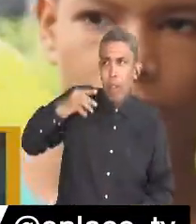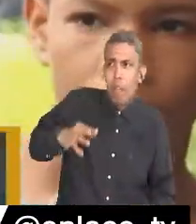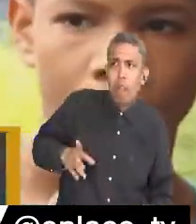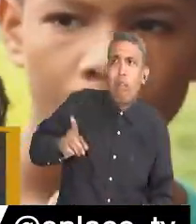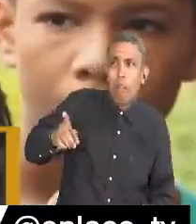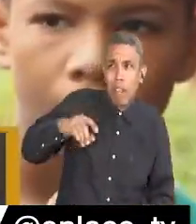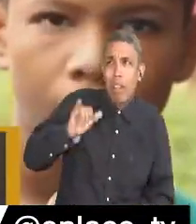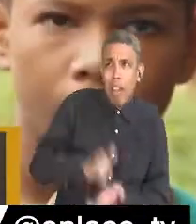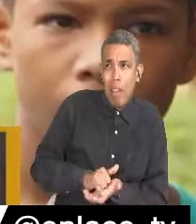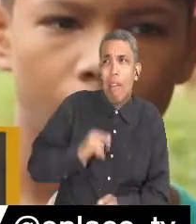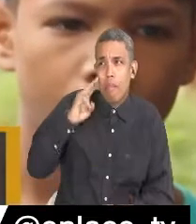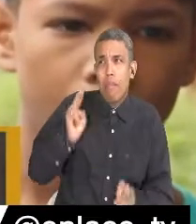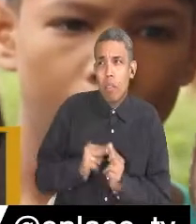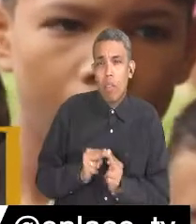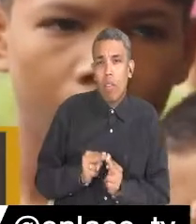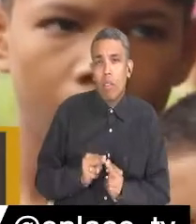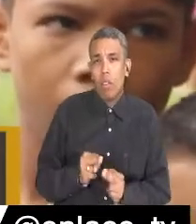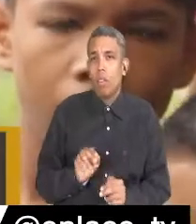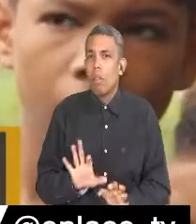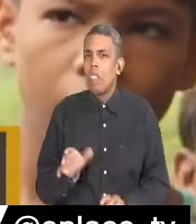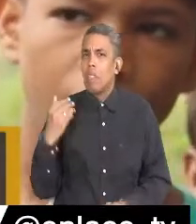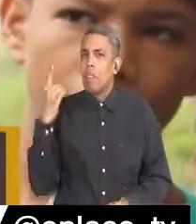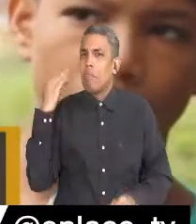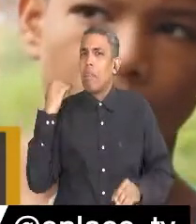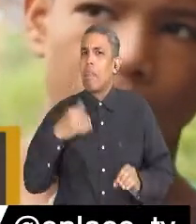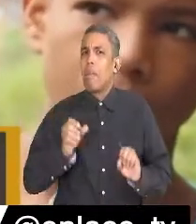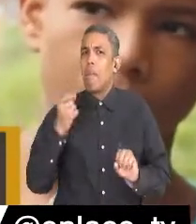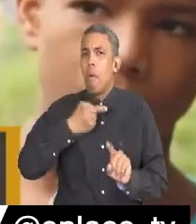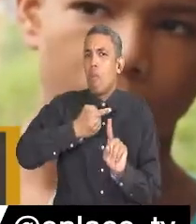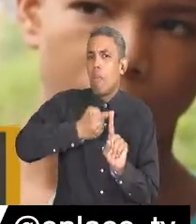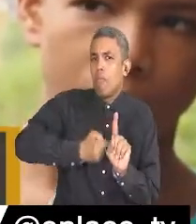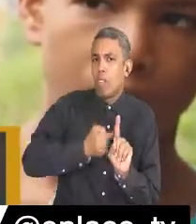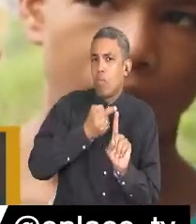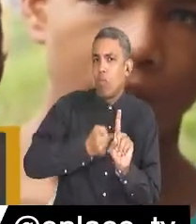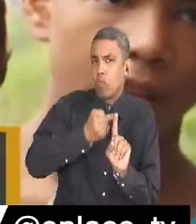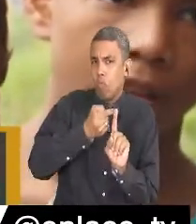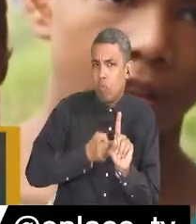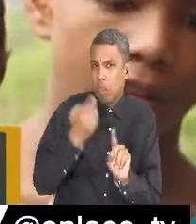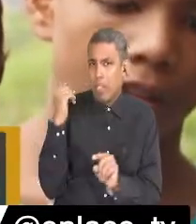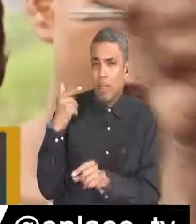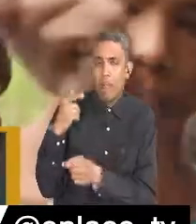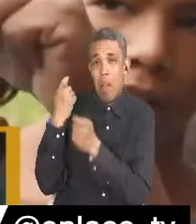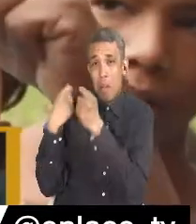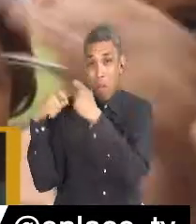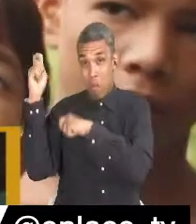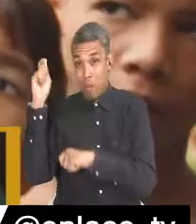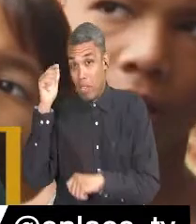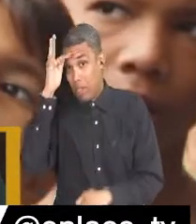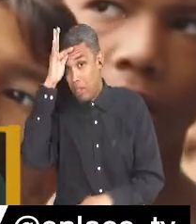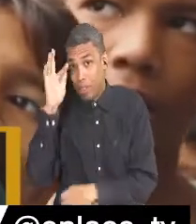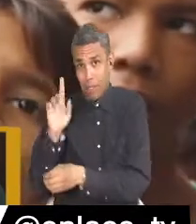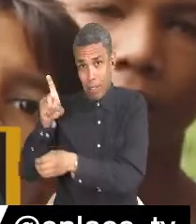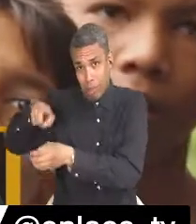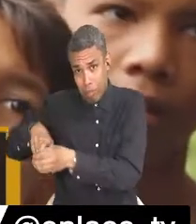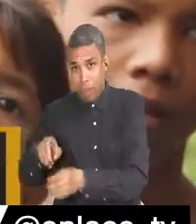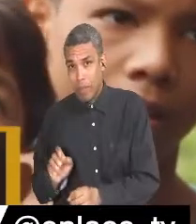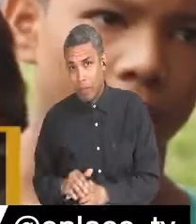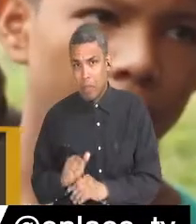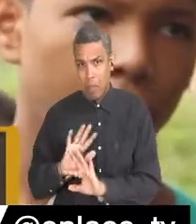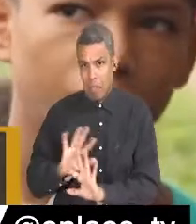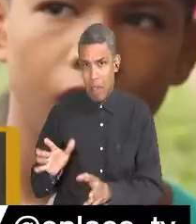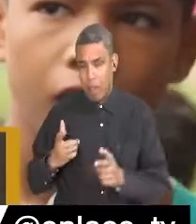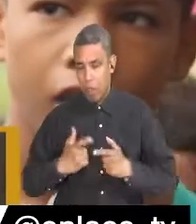un mes de estar internado y lo sacaron. No voy a decir que los medicamentos eran malos, sino que es que él no se los quería tomar